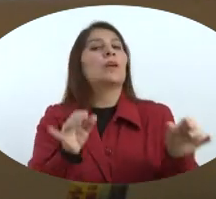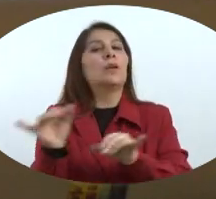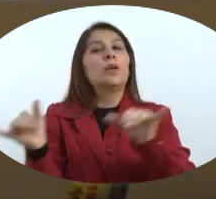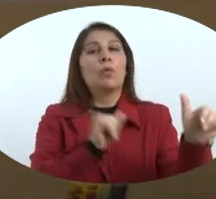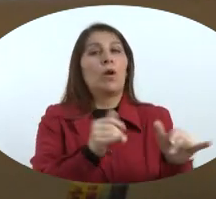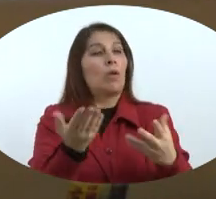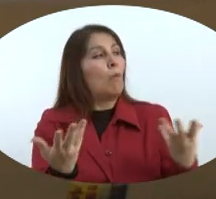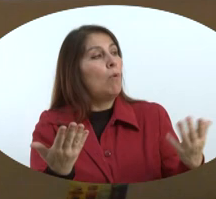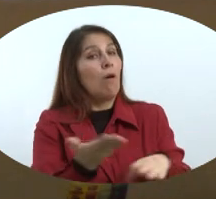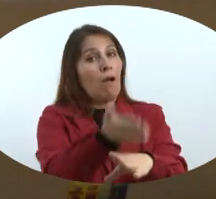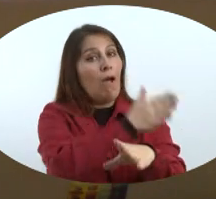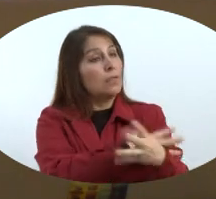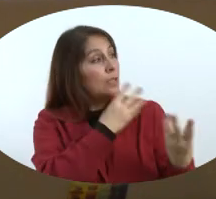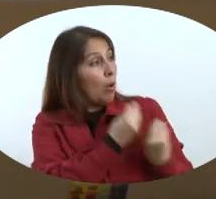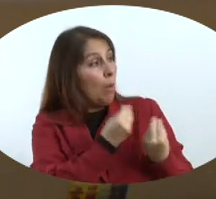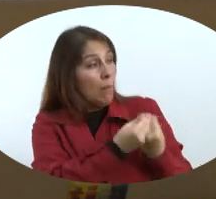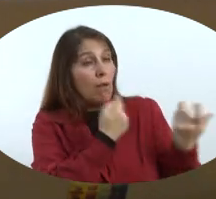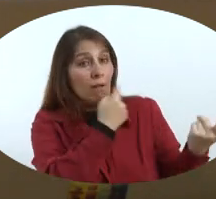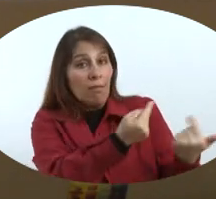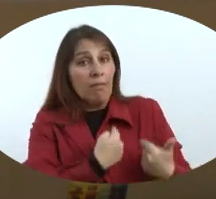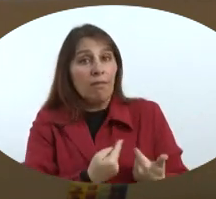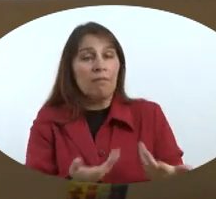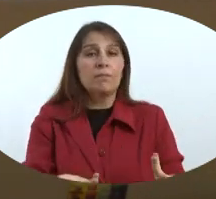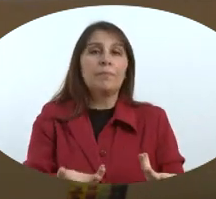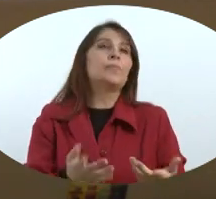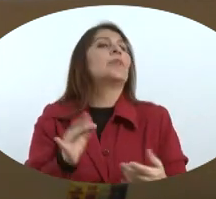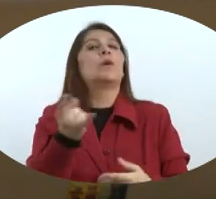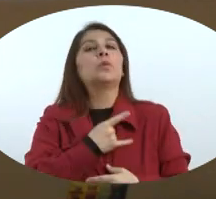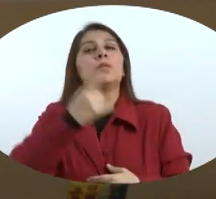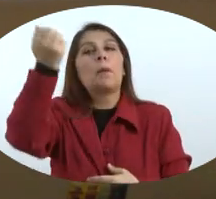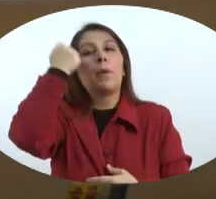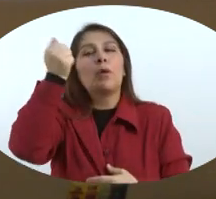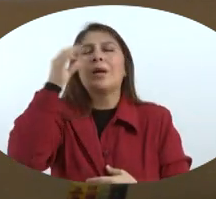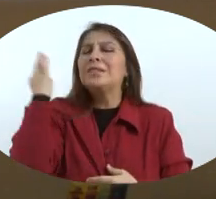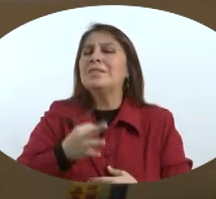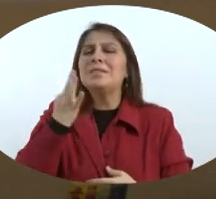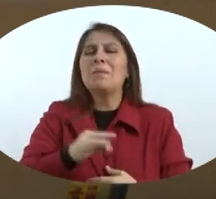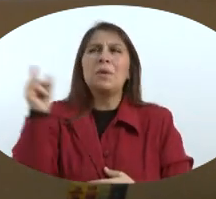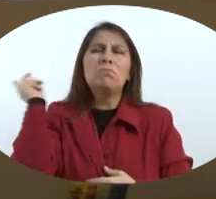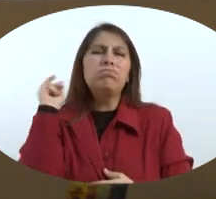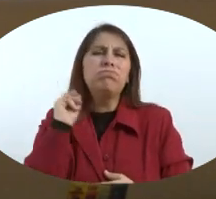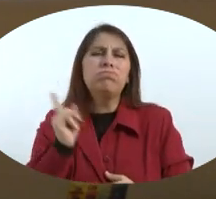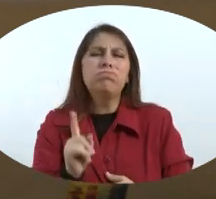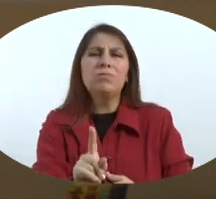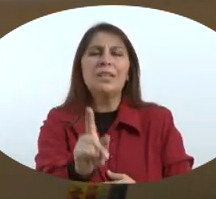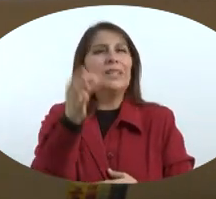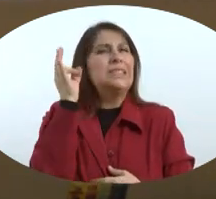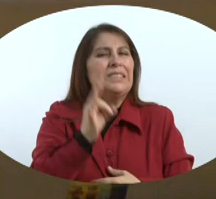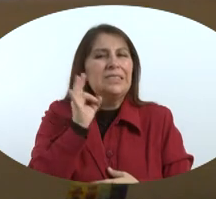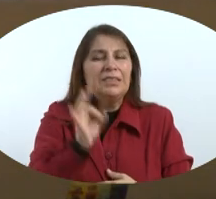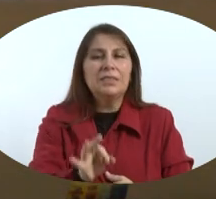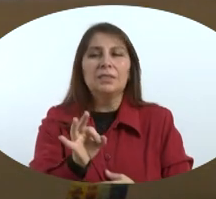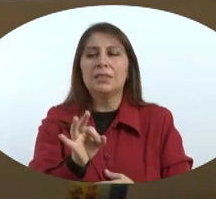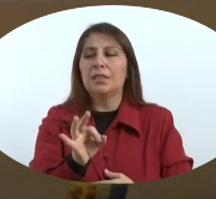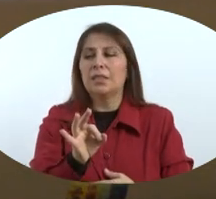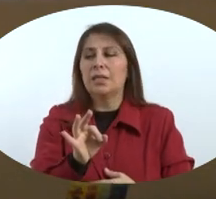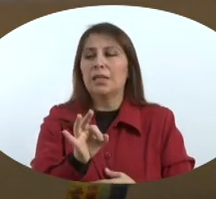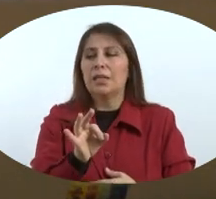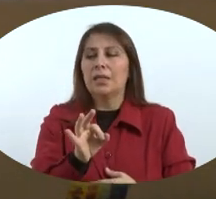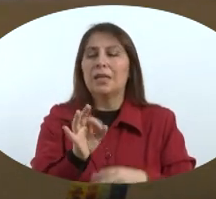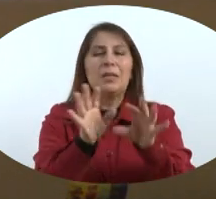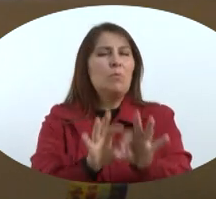jose gaitán la universidad pedagógica nacional se ha caracterizado históricamente por ser un actor